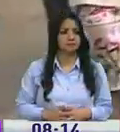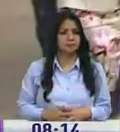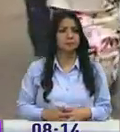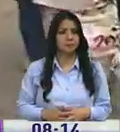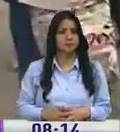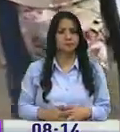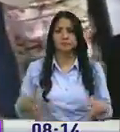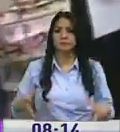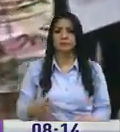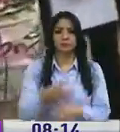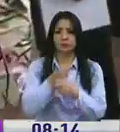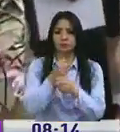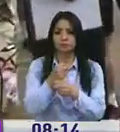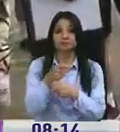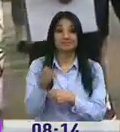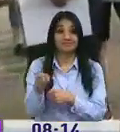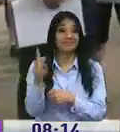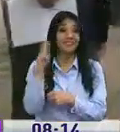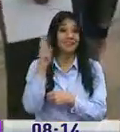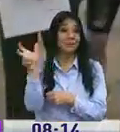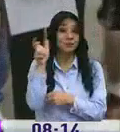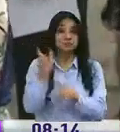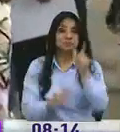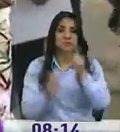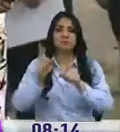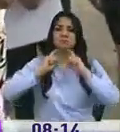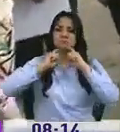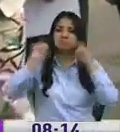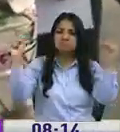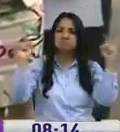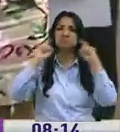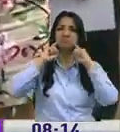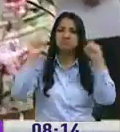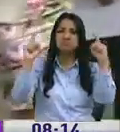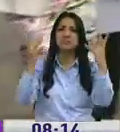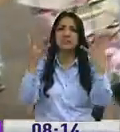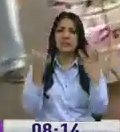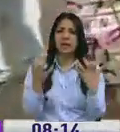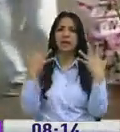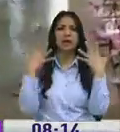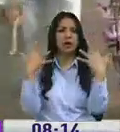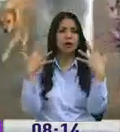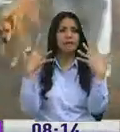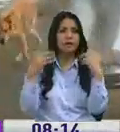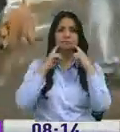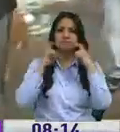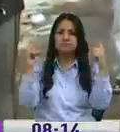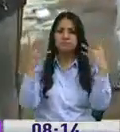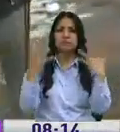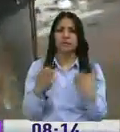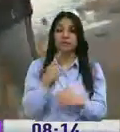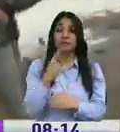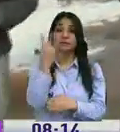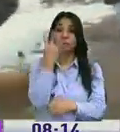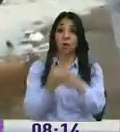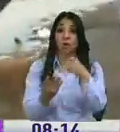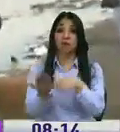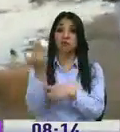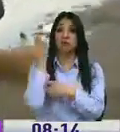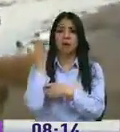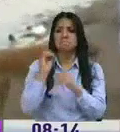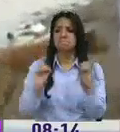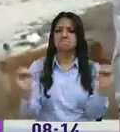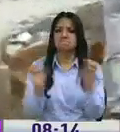la escuchan en estos momentos entonces el clamor de la ciudadanía como dice el representante hace cuatro años no se